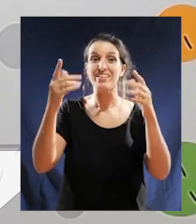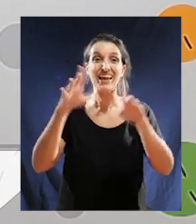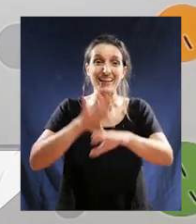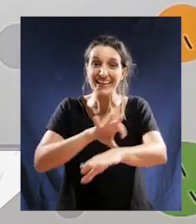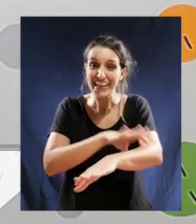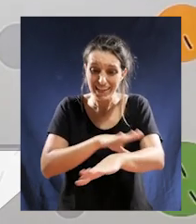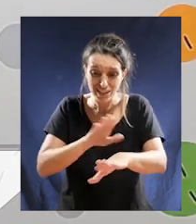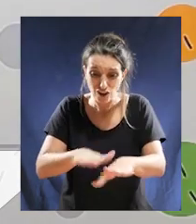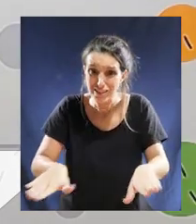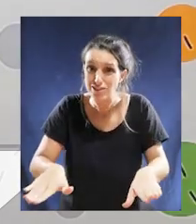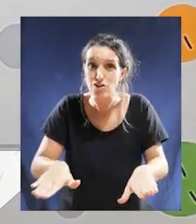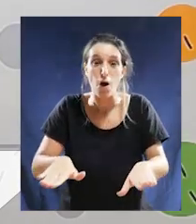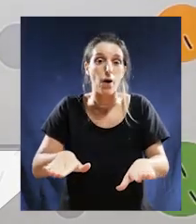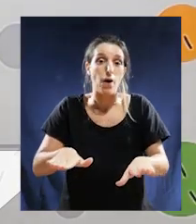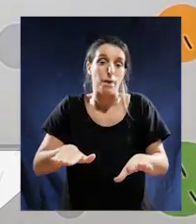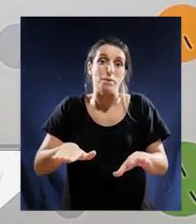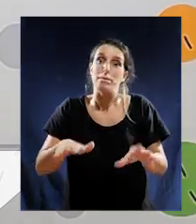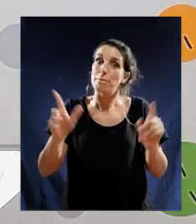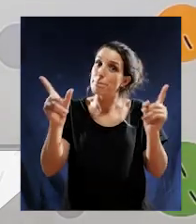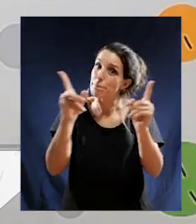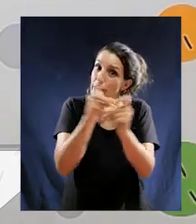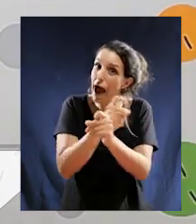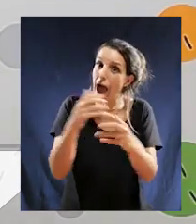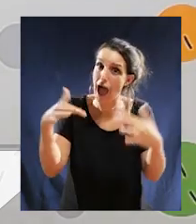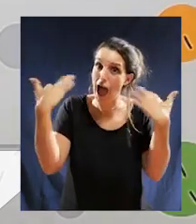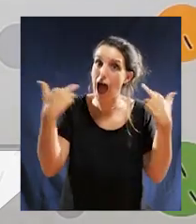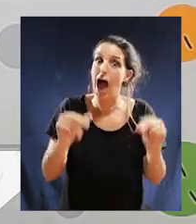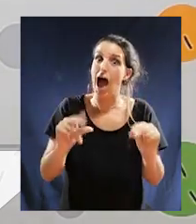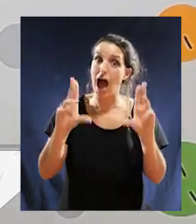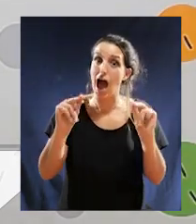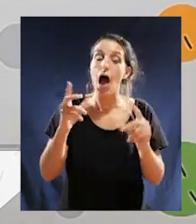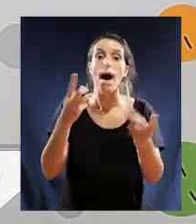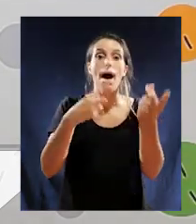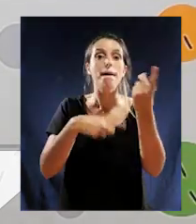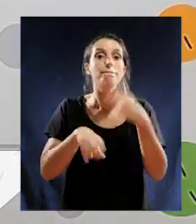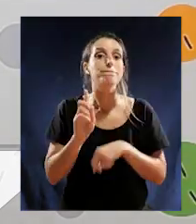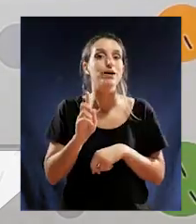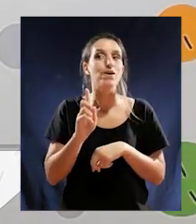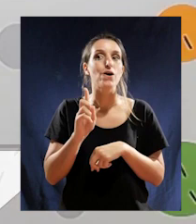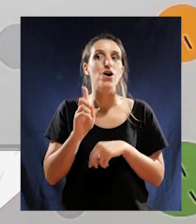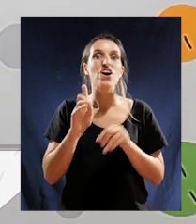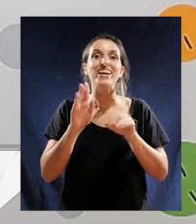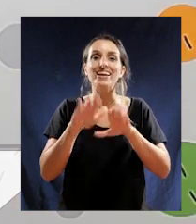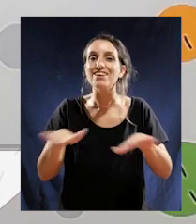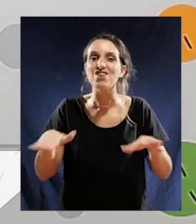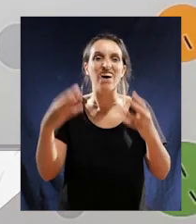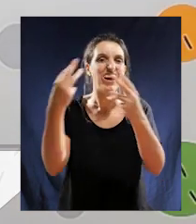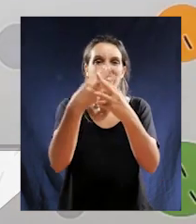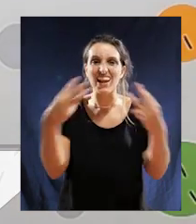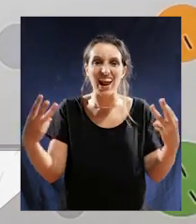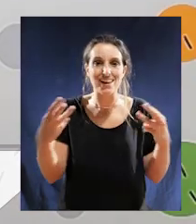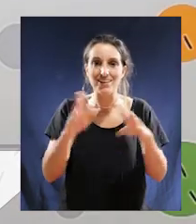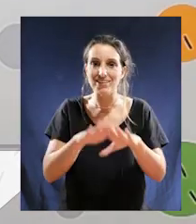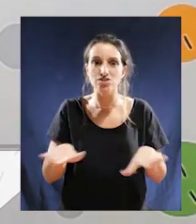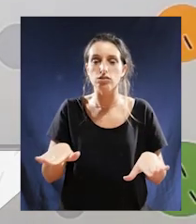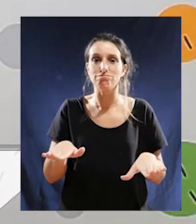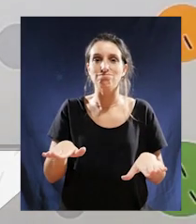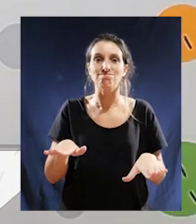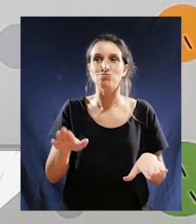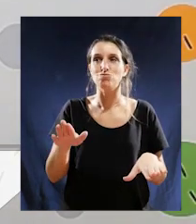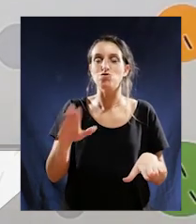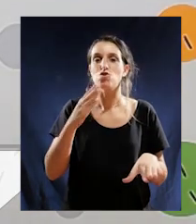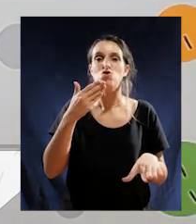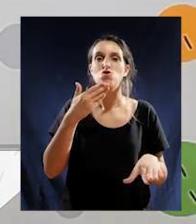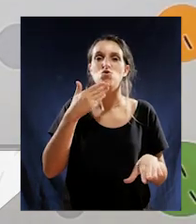adolescentes y los niños más pequeños más pero un niño pequeño nos habita a todos muchas veces esté los niños en